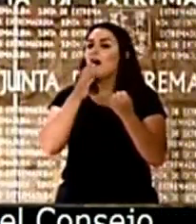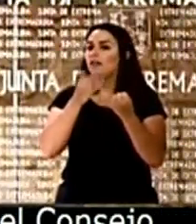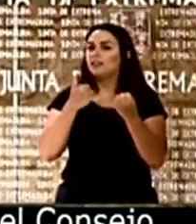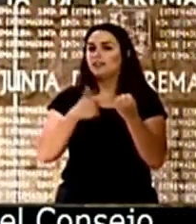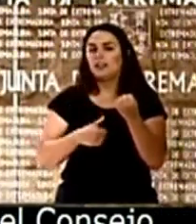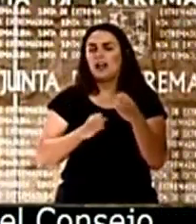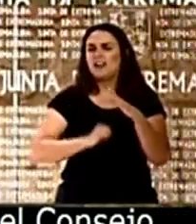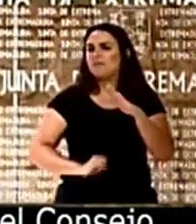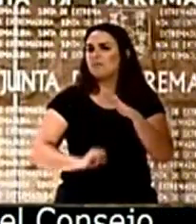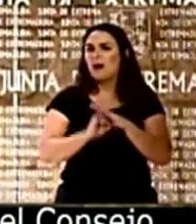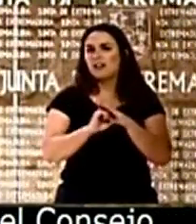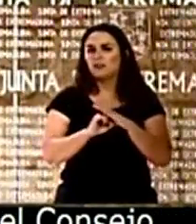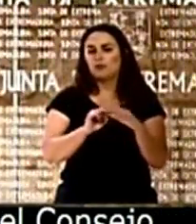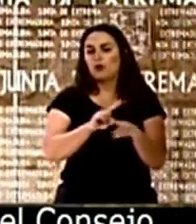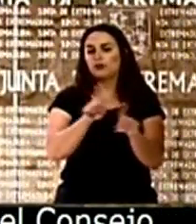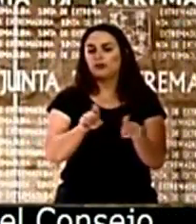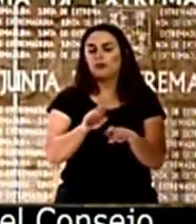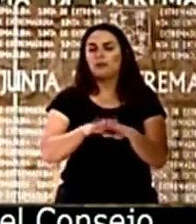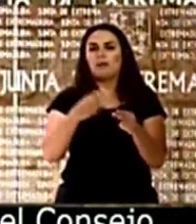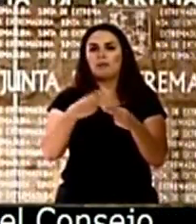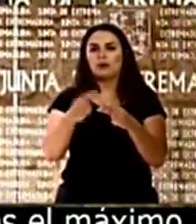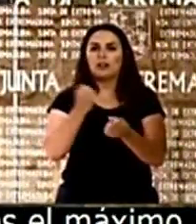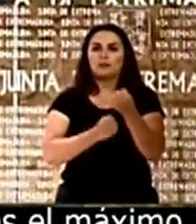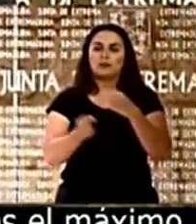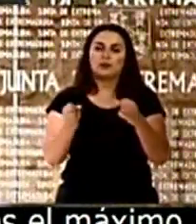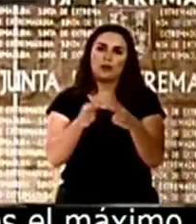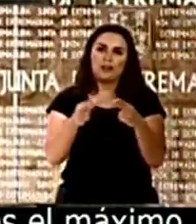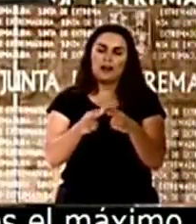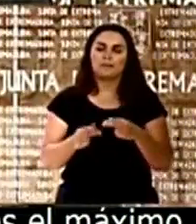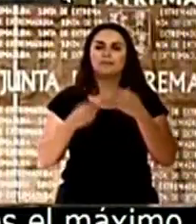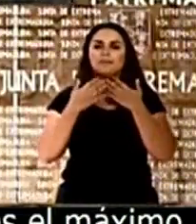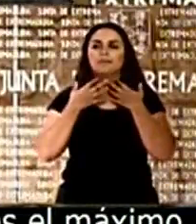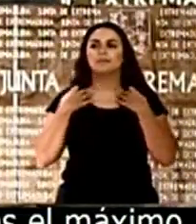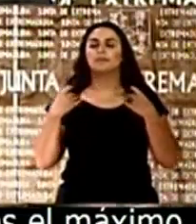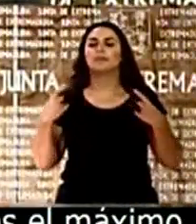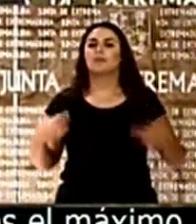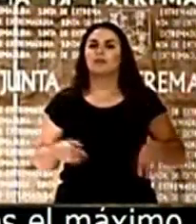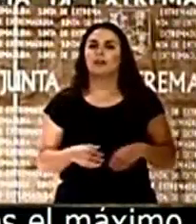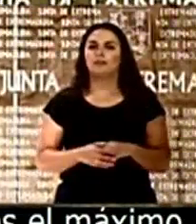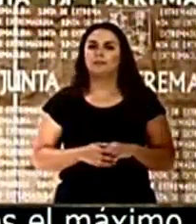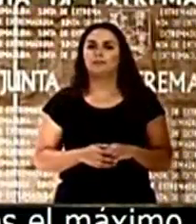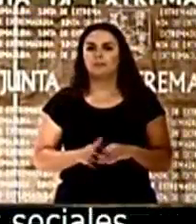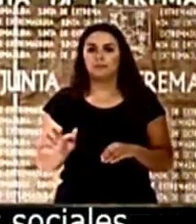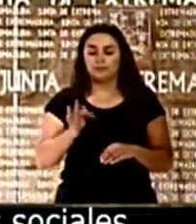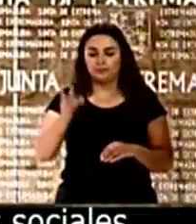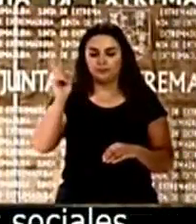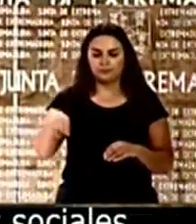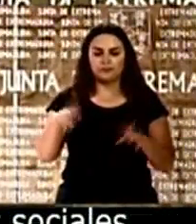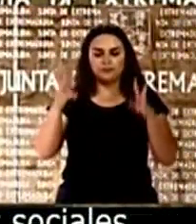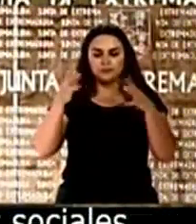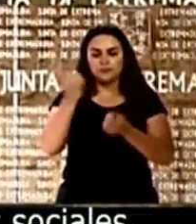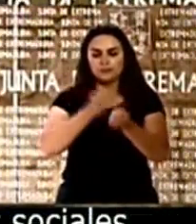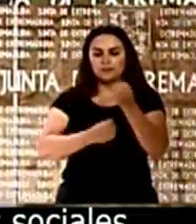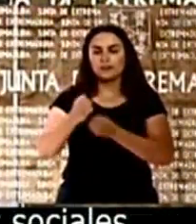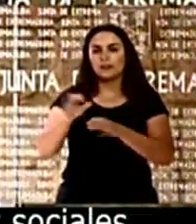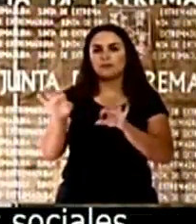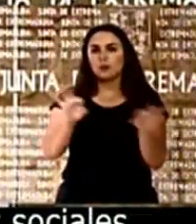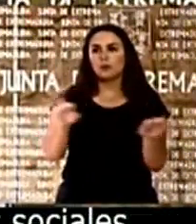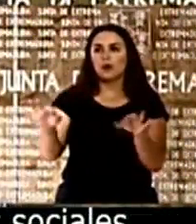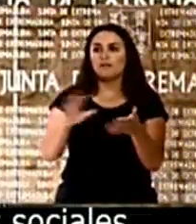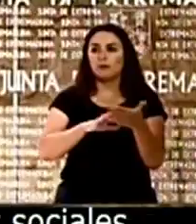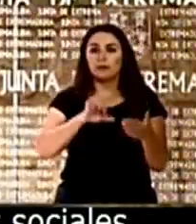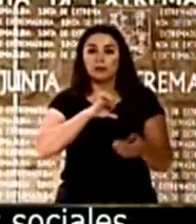consultivo para las políticas económicas y sociales. Además, queremos que ese informe que prepara el Consejo Económico no sea un informe individual,